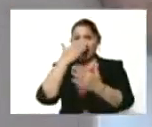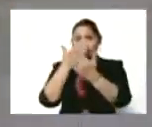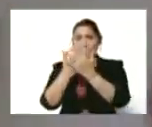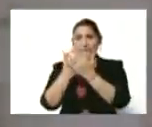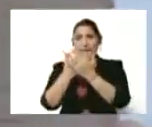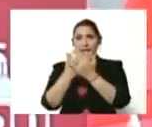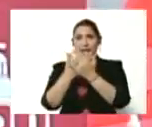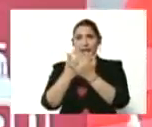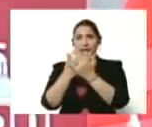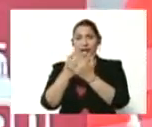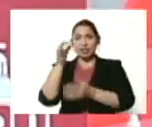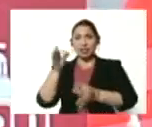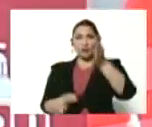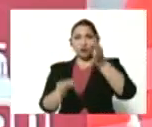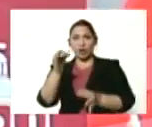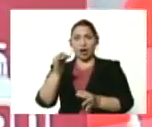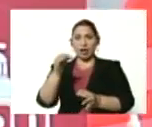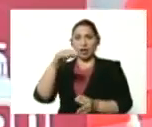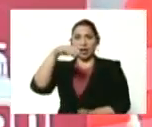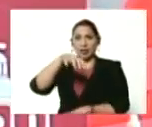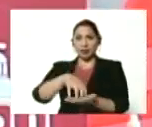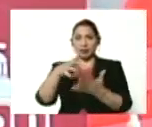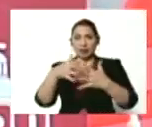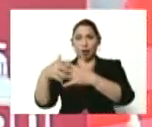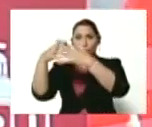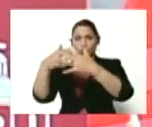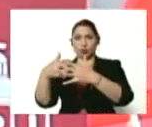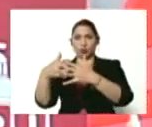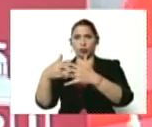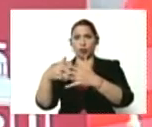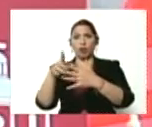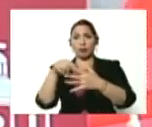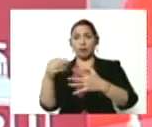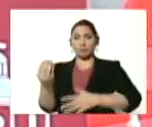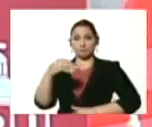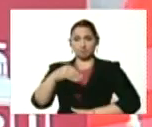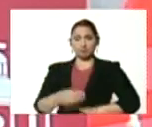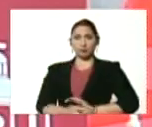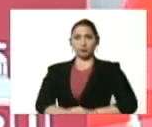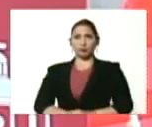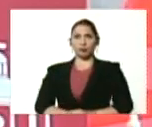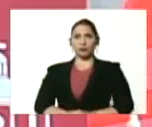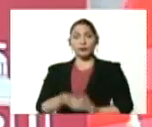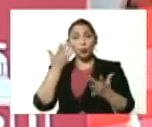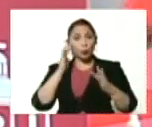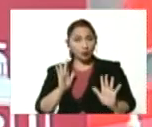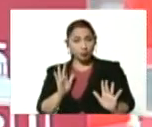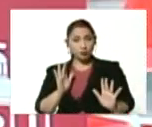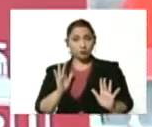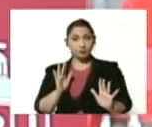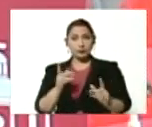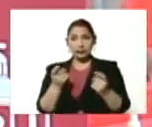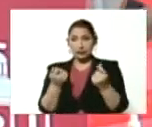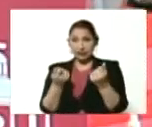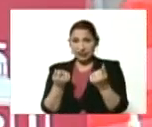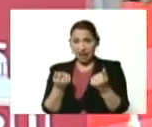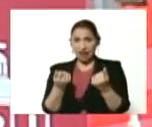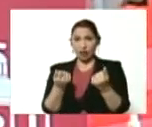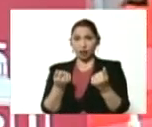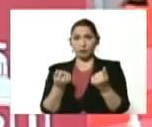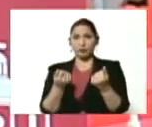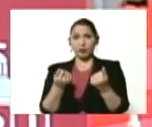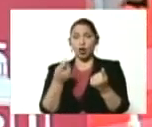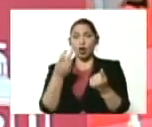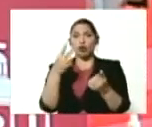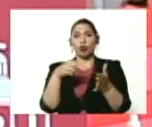de Florida. Es decir, que además de esto, suponemos que la plata que dio Pompeo, los 1.200